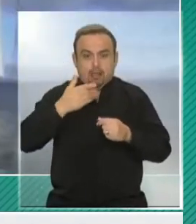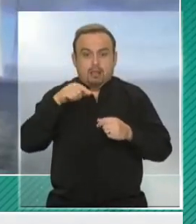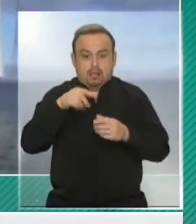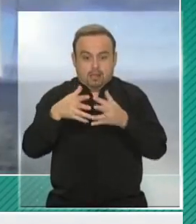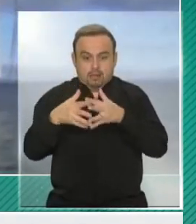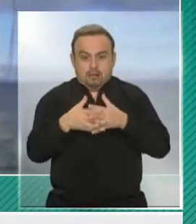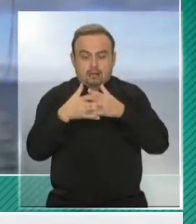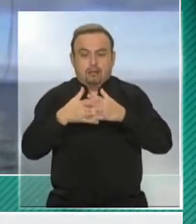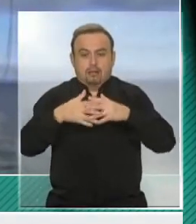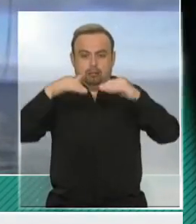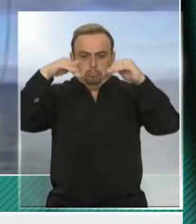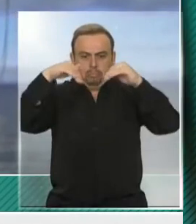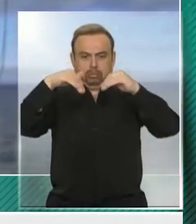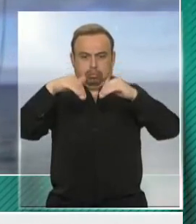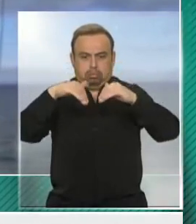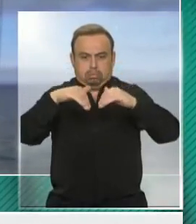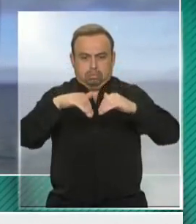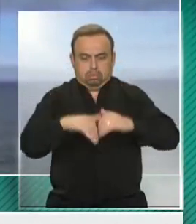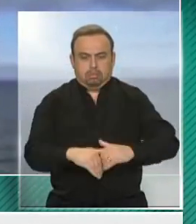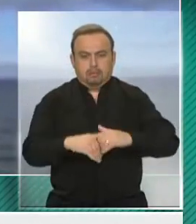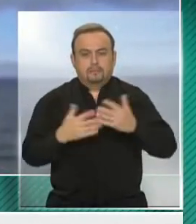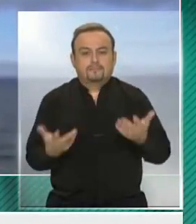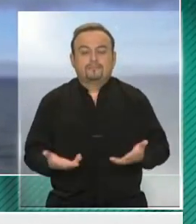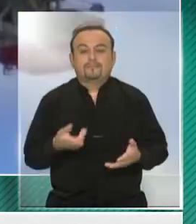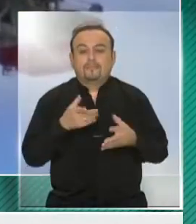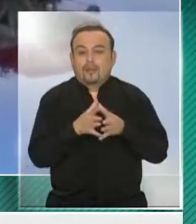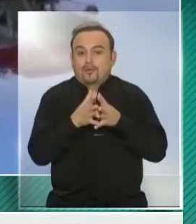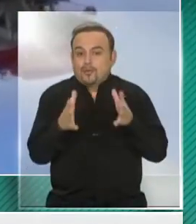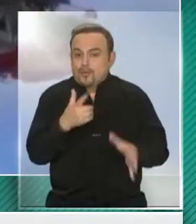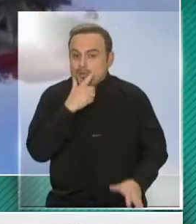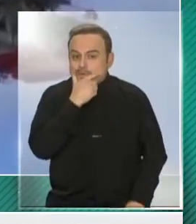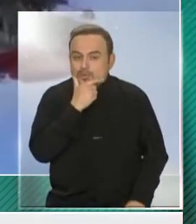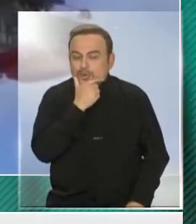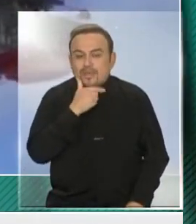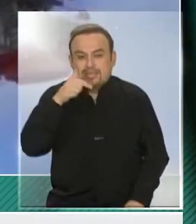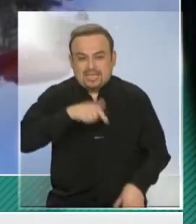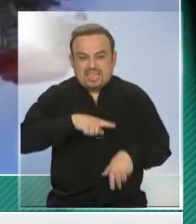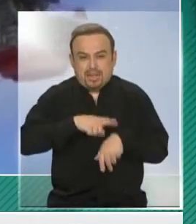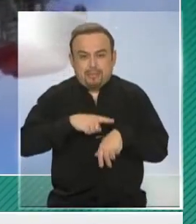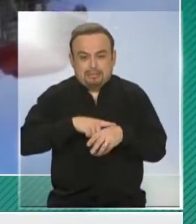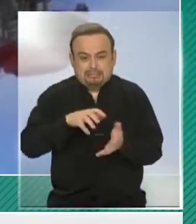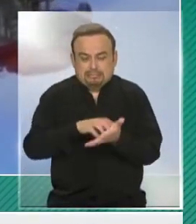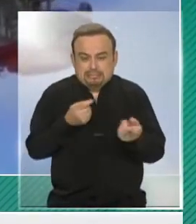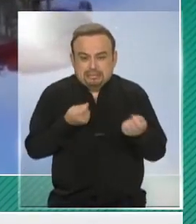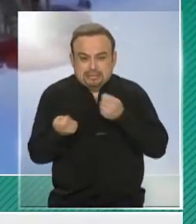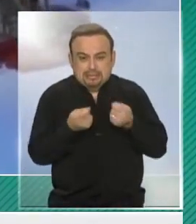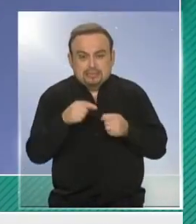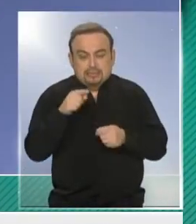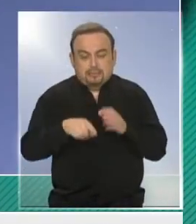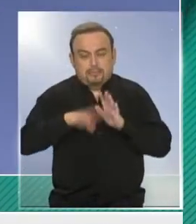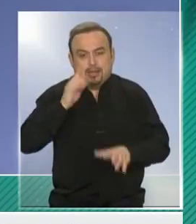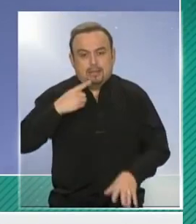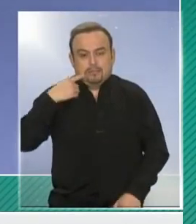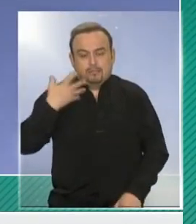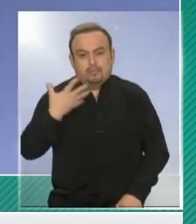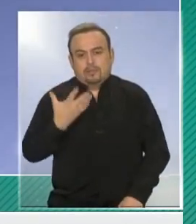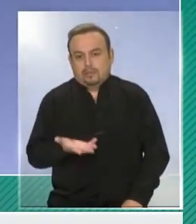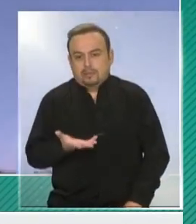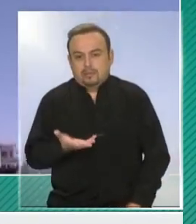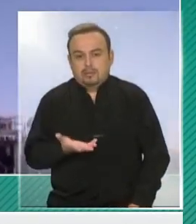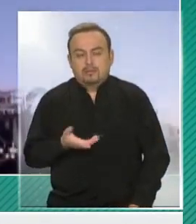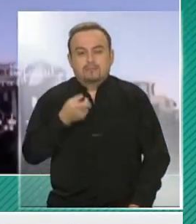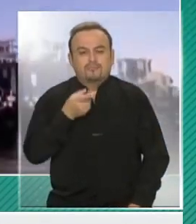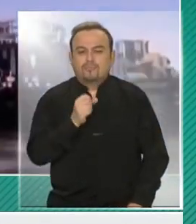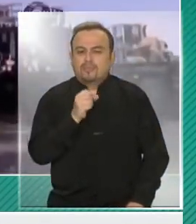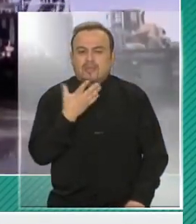se vaya a piso grandes dudas en este momento en el área económica una de las principales por cierto es